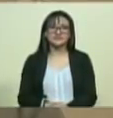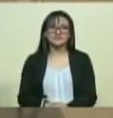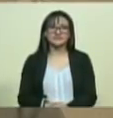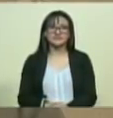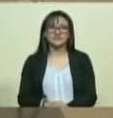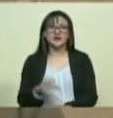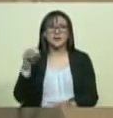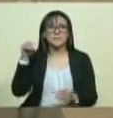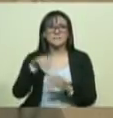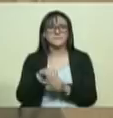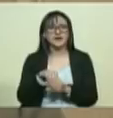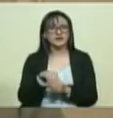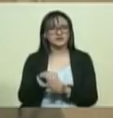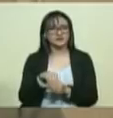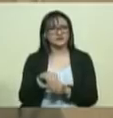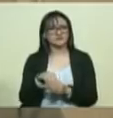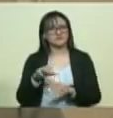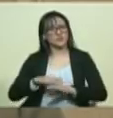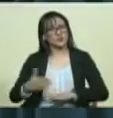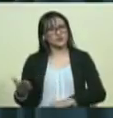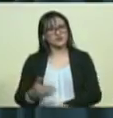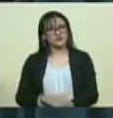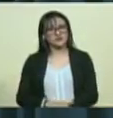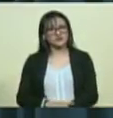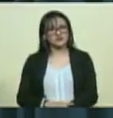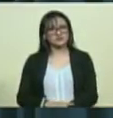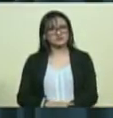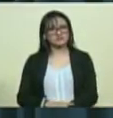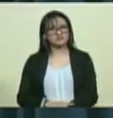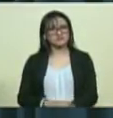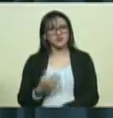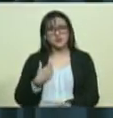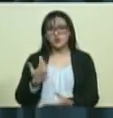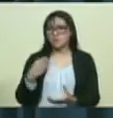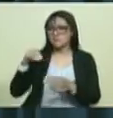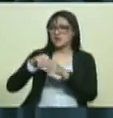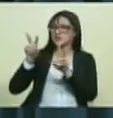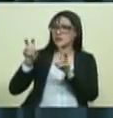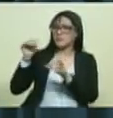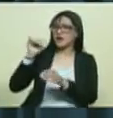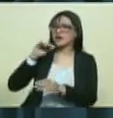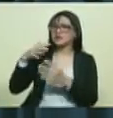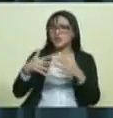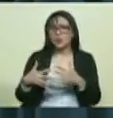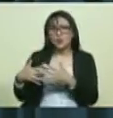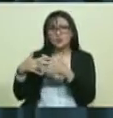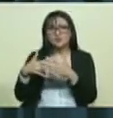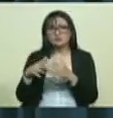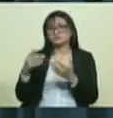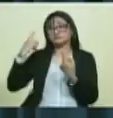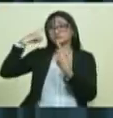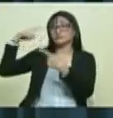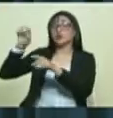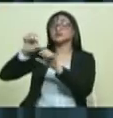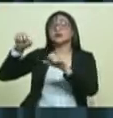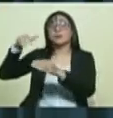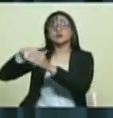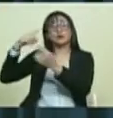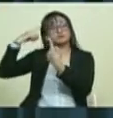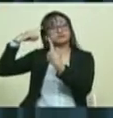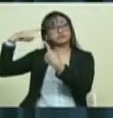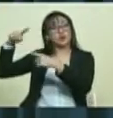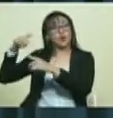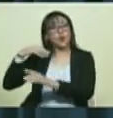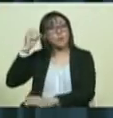meten en donde nadie nos ha llamado nosotros nos metemos los asuntos de eeuu allá ellos con su sistema electoral en nuestra opinión